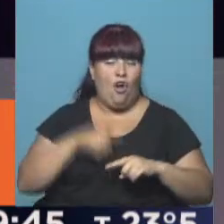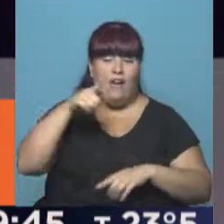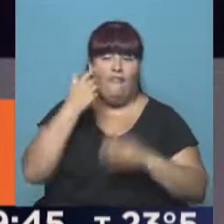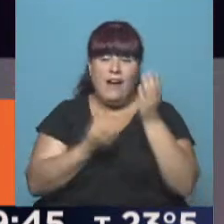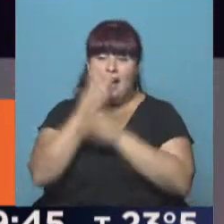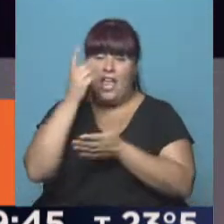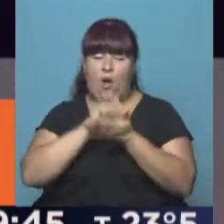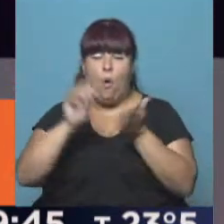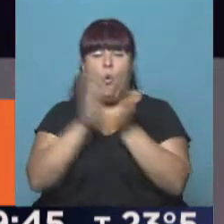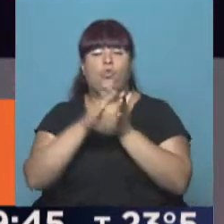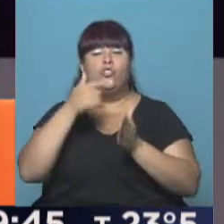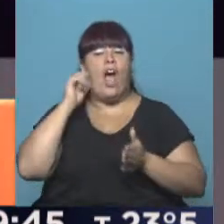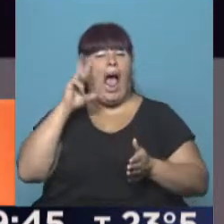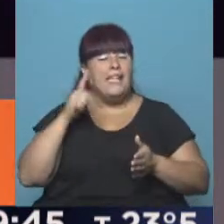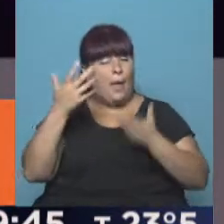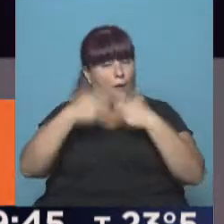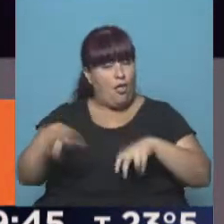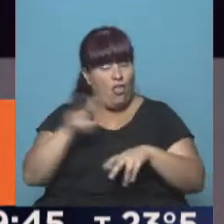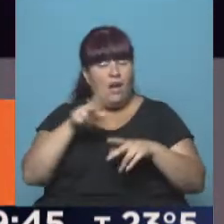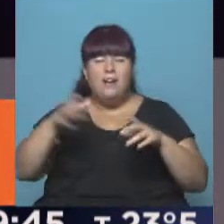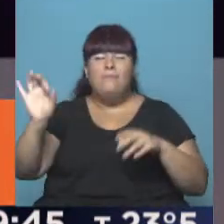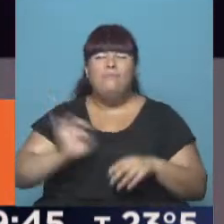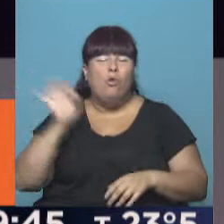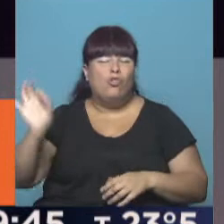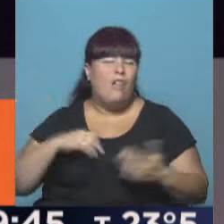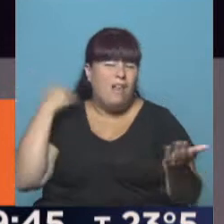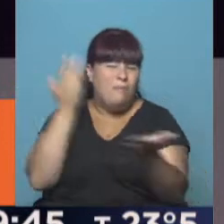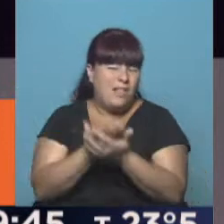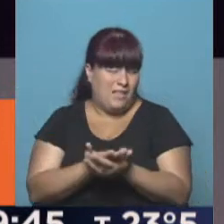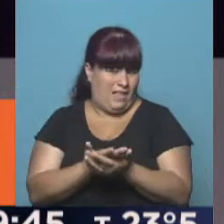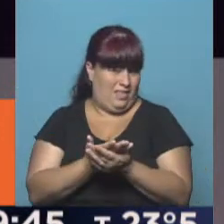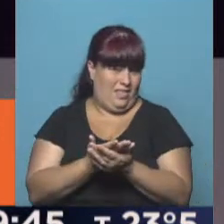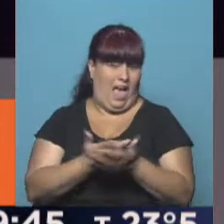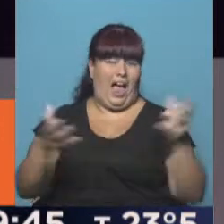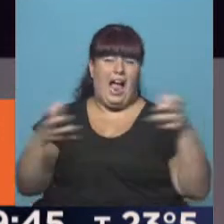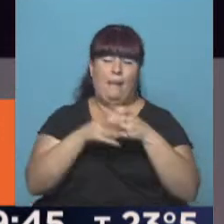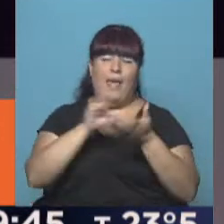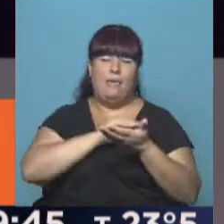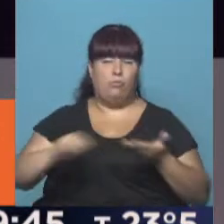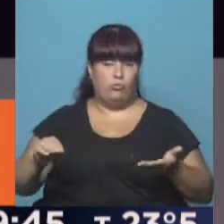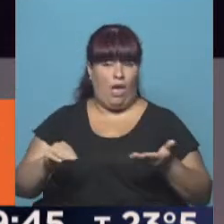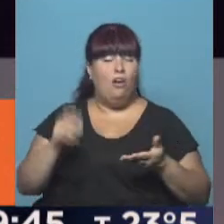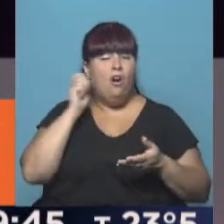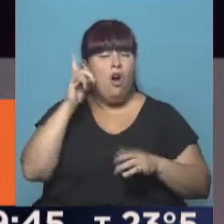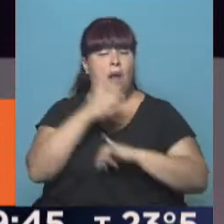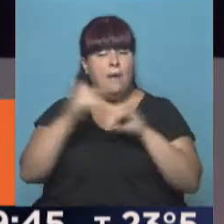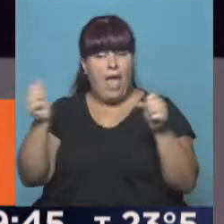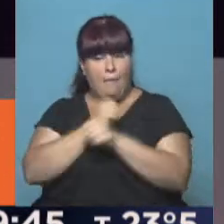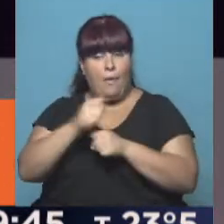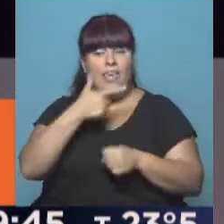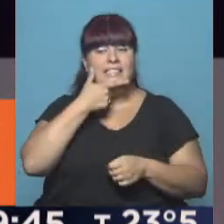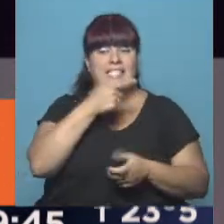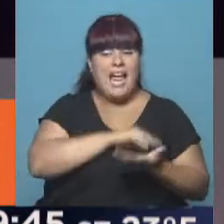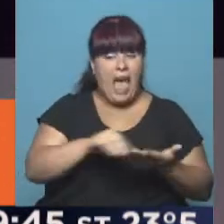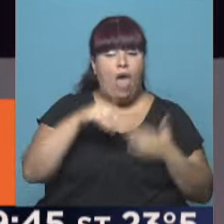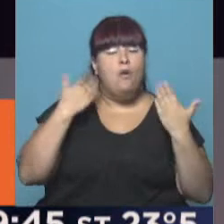autoras, junto con Emilio García Méndez, de este proyecto que está hace años presentado en la Cámara de Diputados. Logró tener media sanción en el Senado.